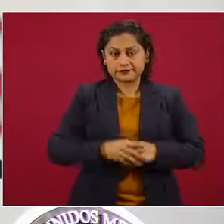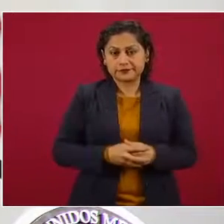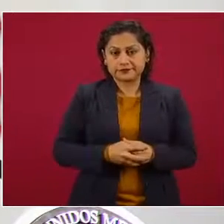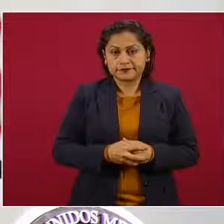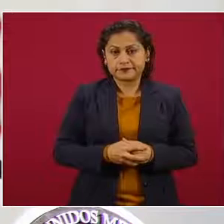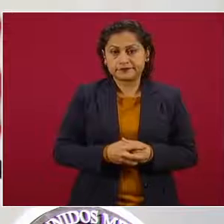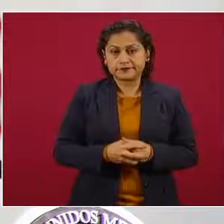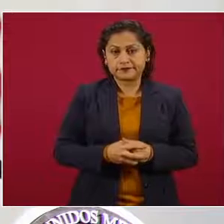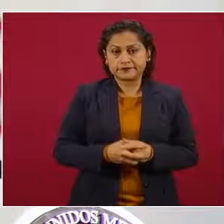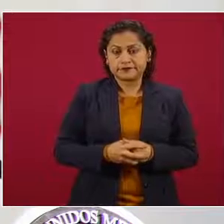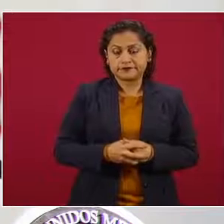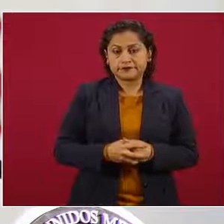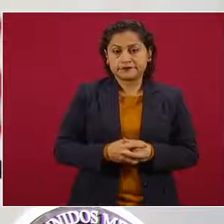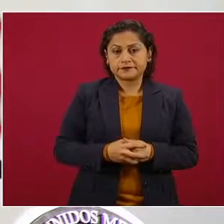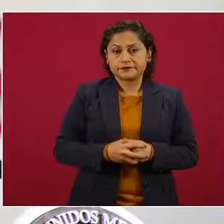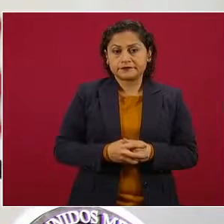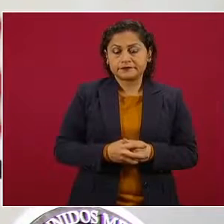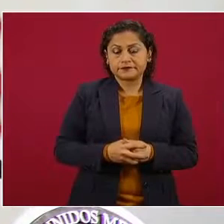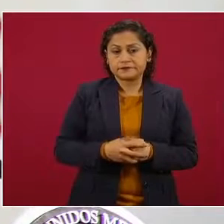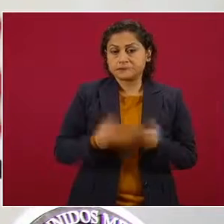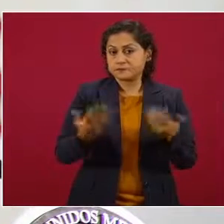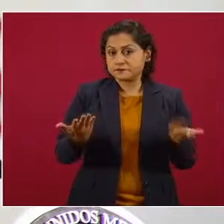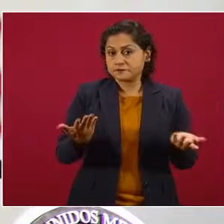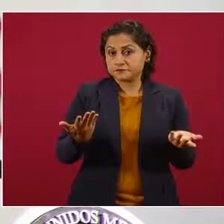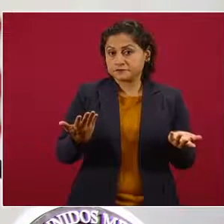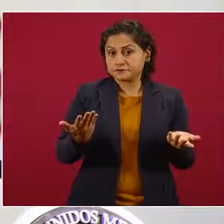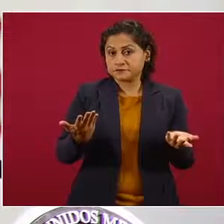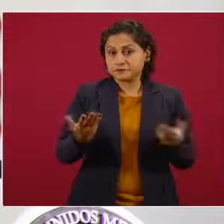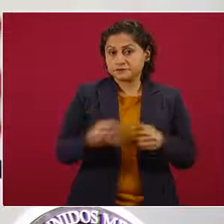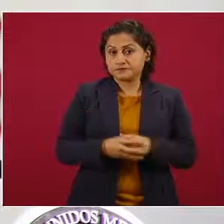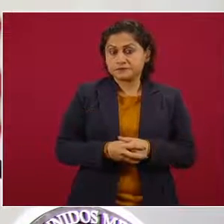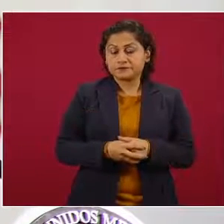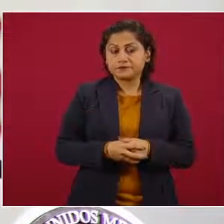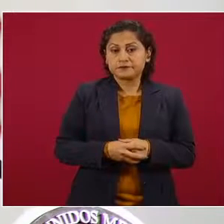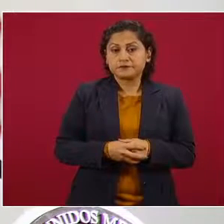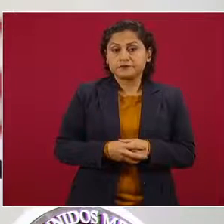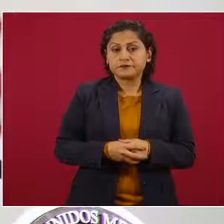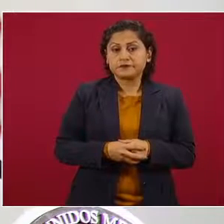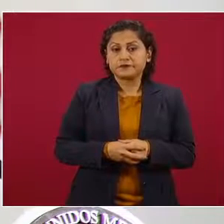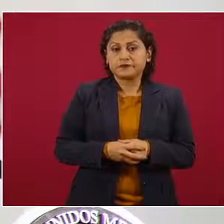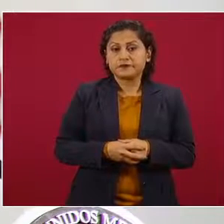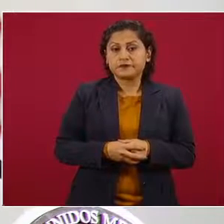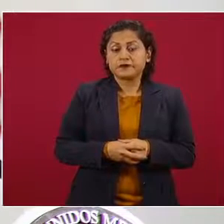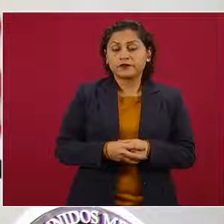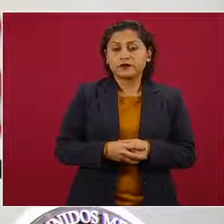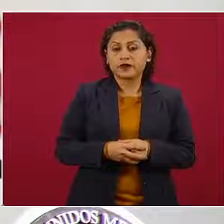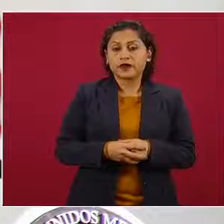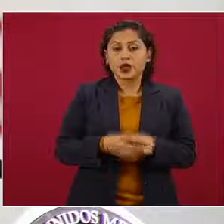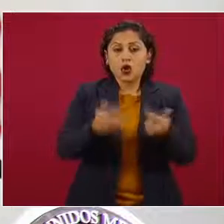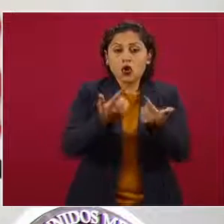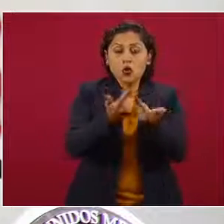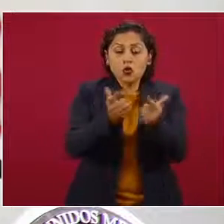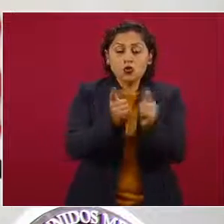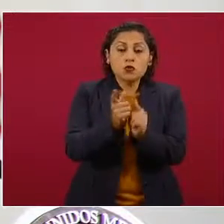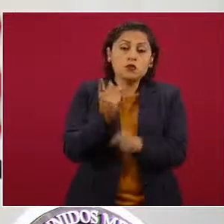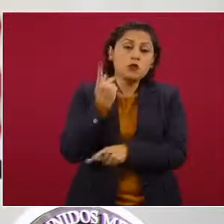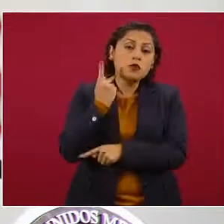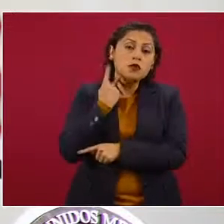y fue aprobada por los partidos que ahora son oposición.